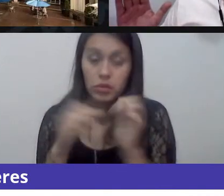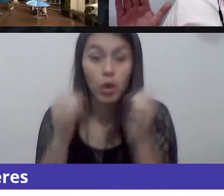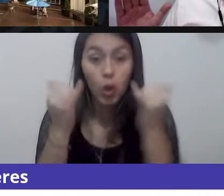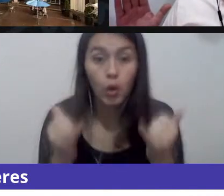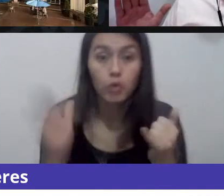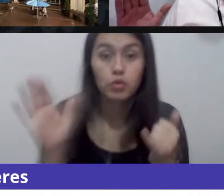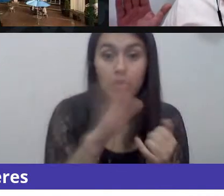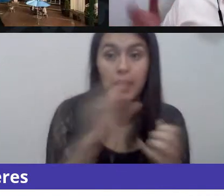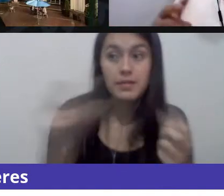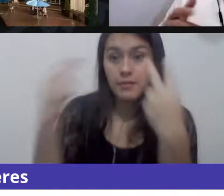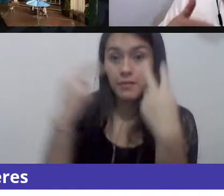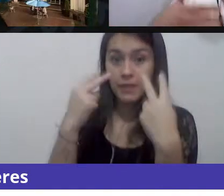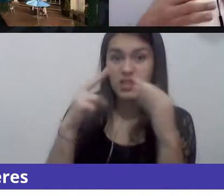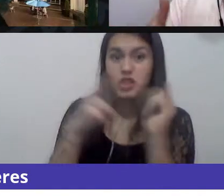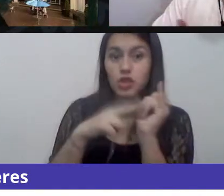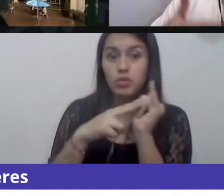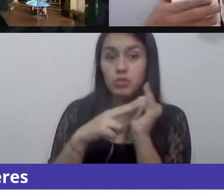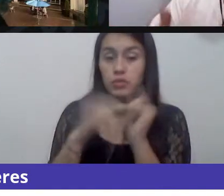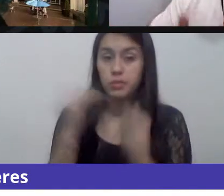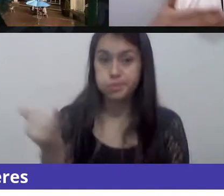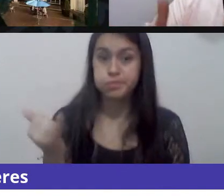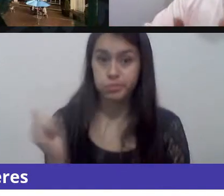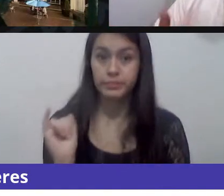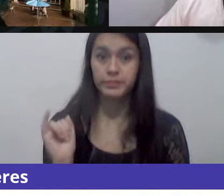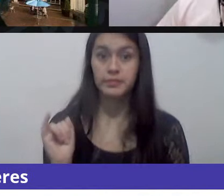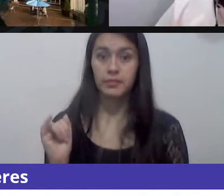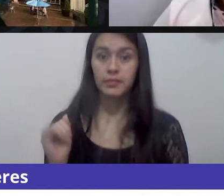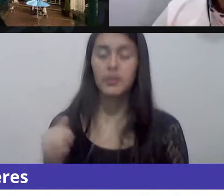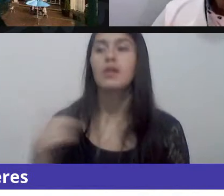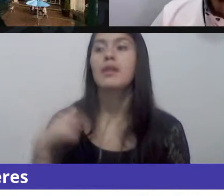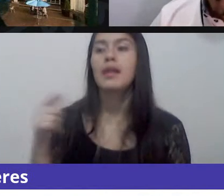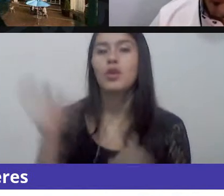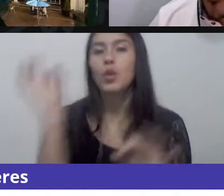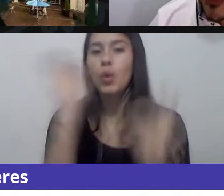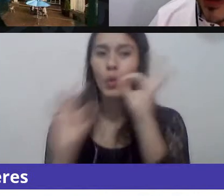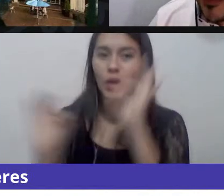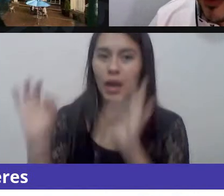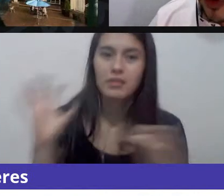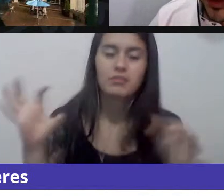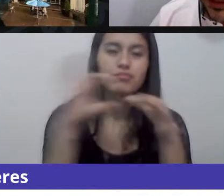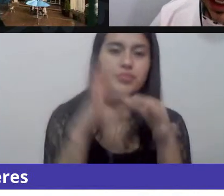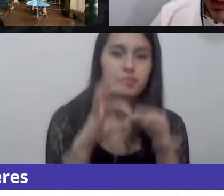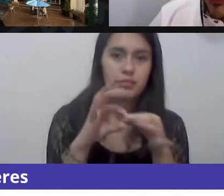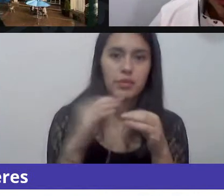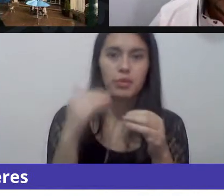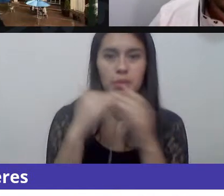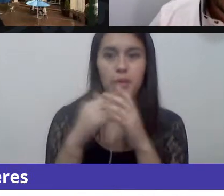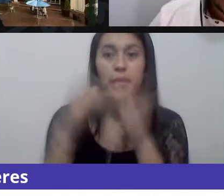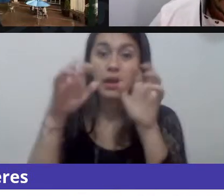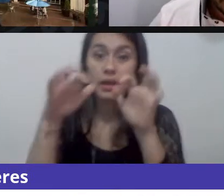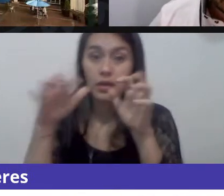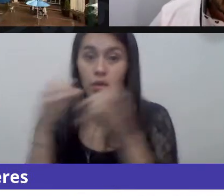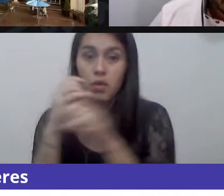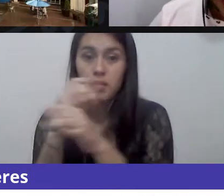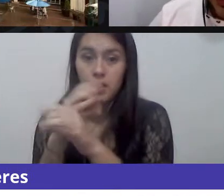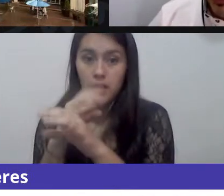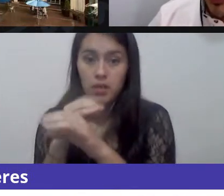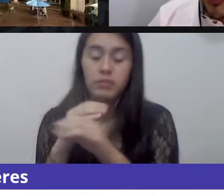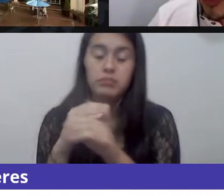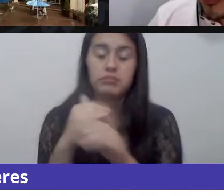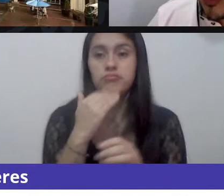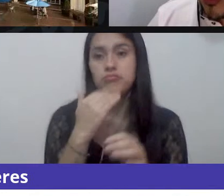¿Sí? Entonces, la forma de gestionar para poder poner, por ejemplo, un comentario, voy a poner aquí un